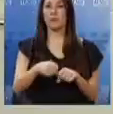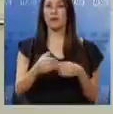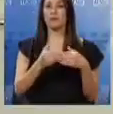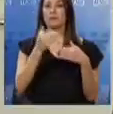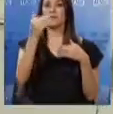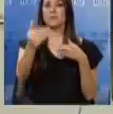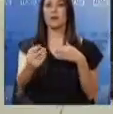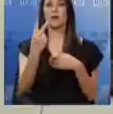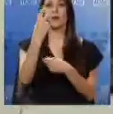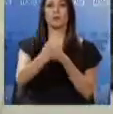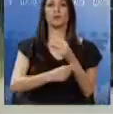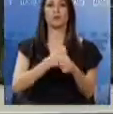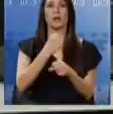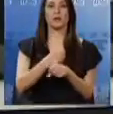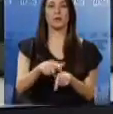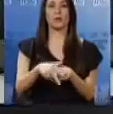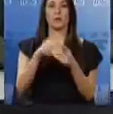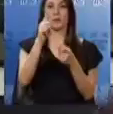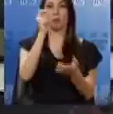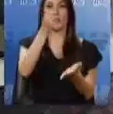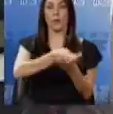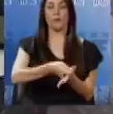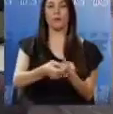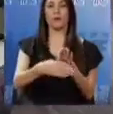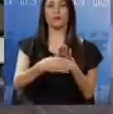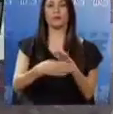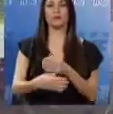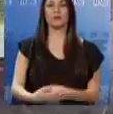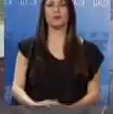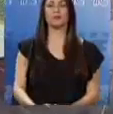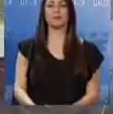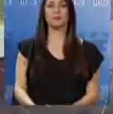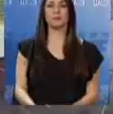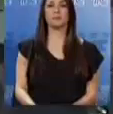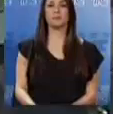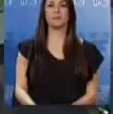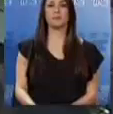ampliarse 2 años a partir de la compra del artefacto. Isaías Cruz, TC Televisión.